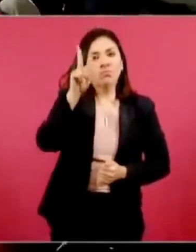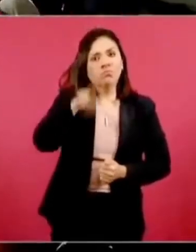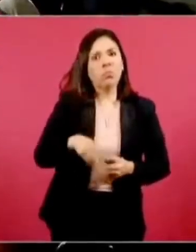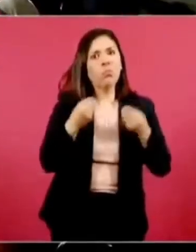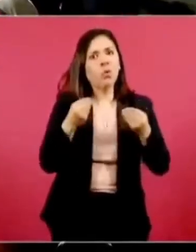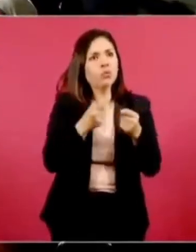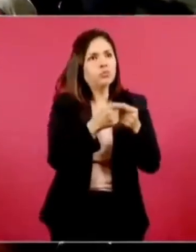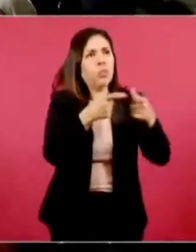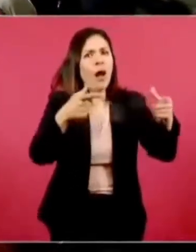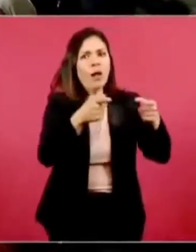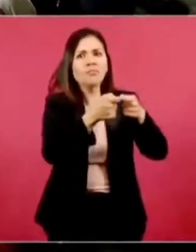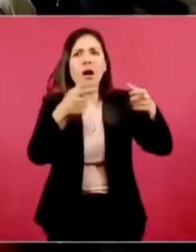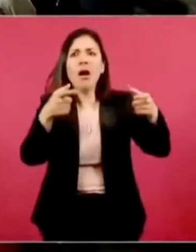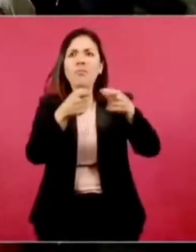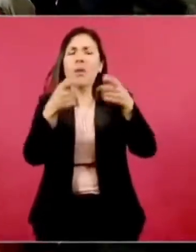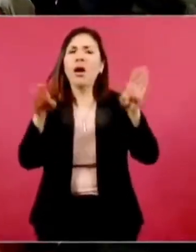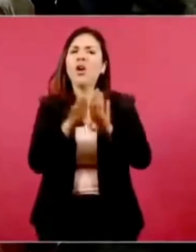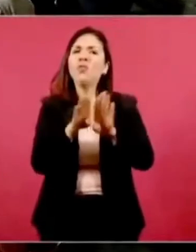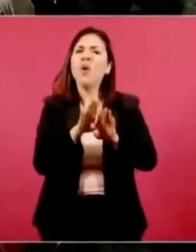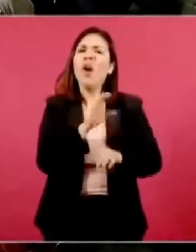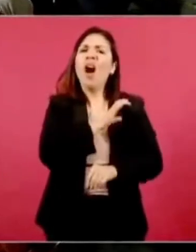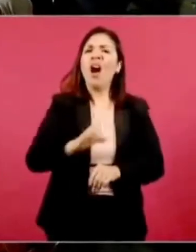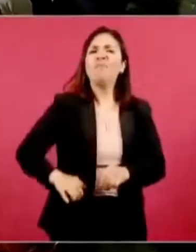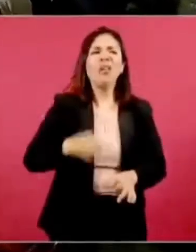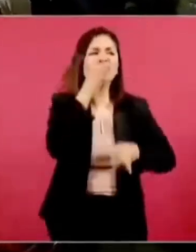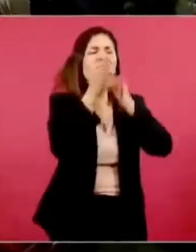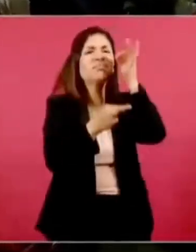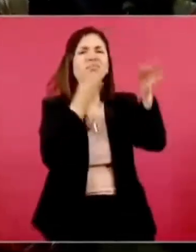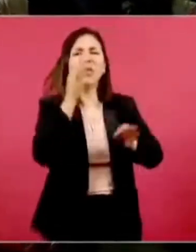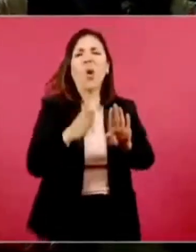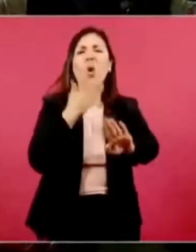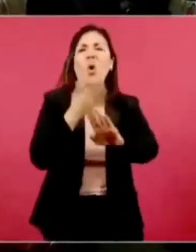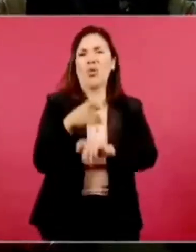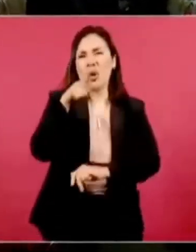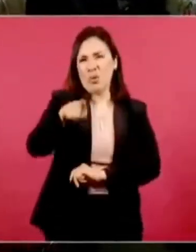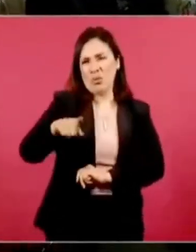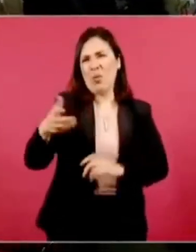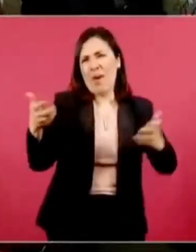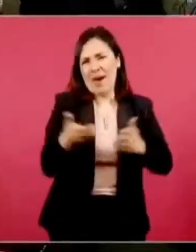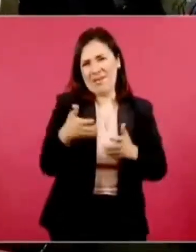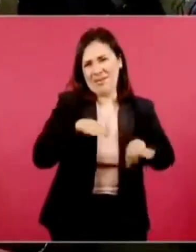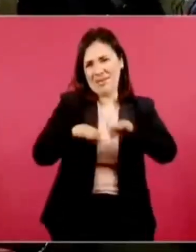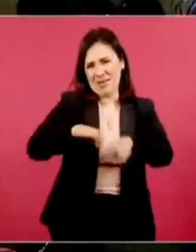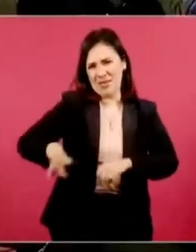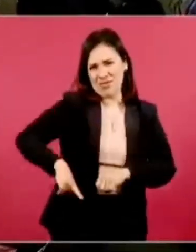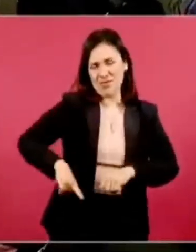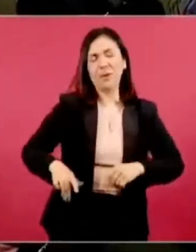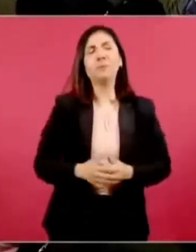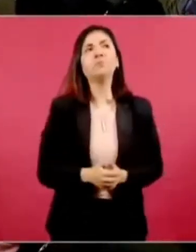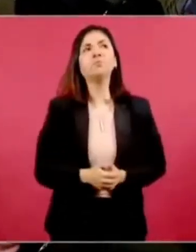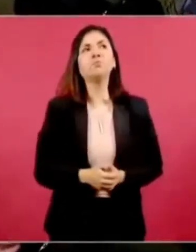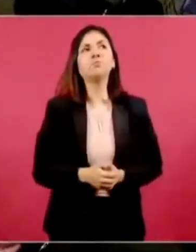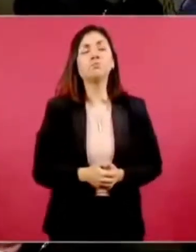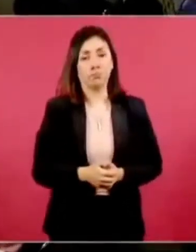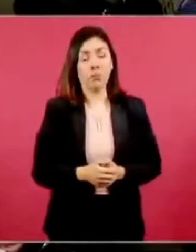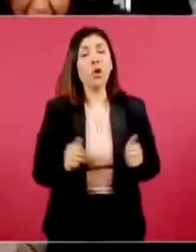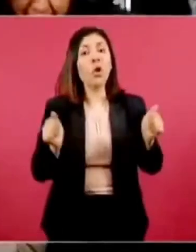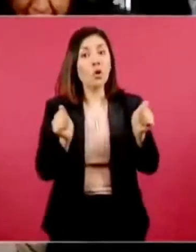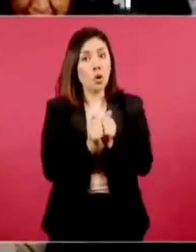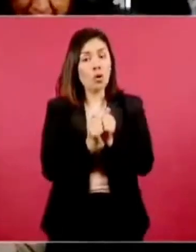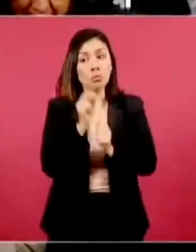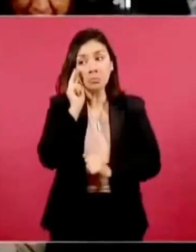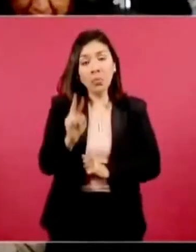campañas negras en contra de lo que ustedes vienen haciendo. Aquí se advierte el uso de inteligencia